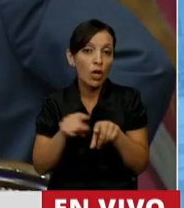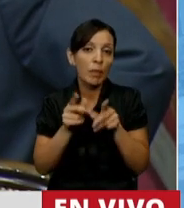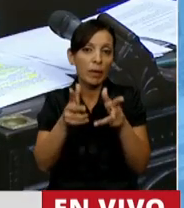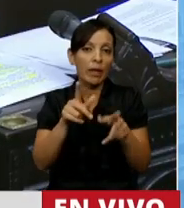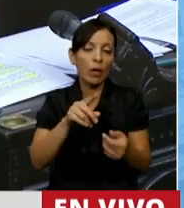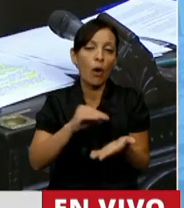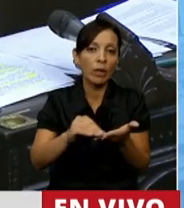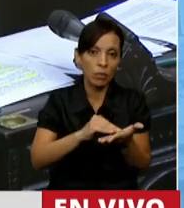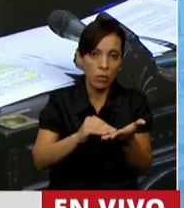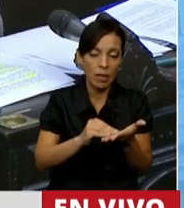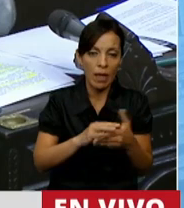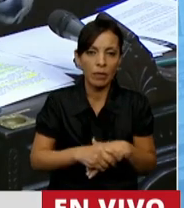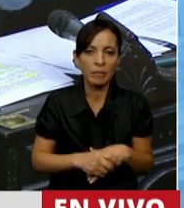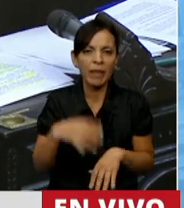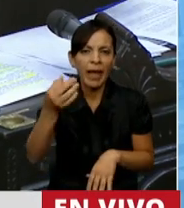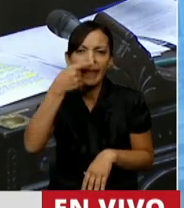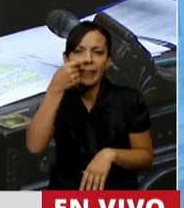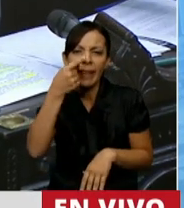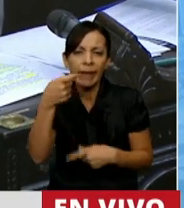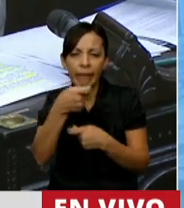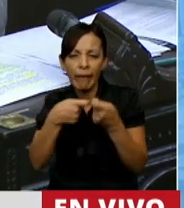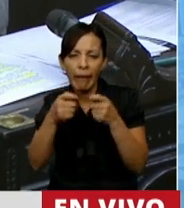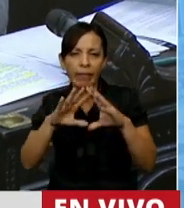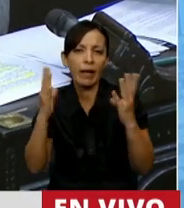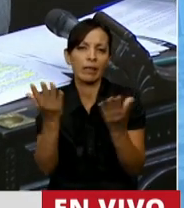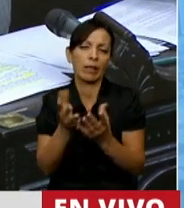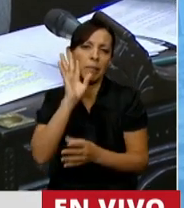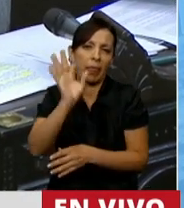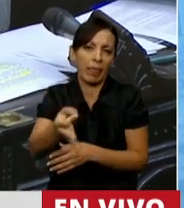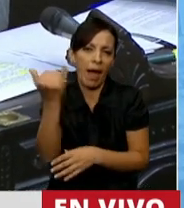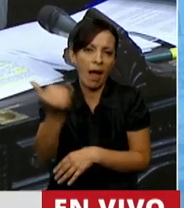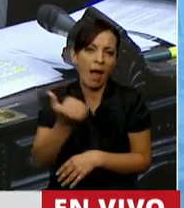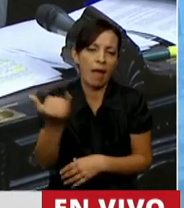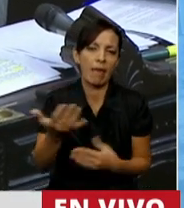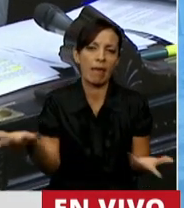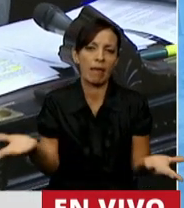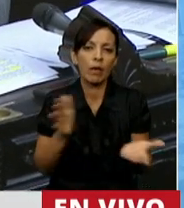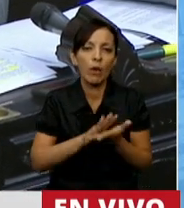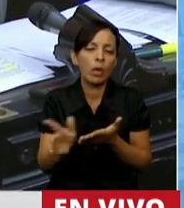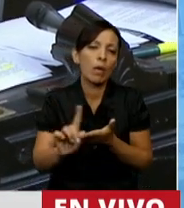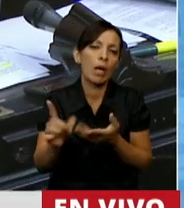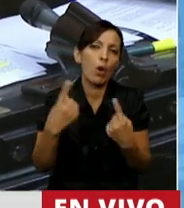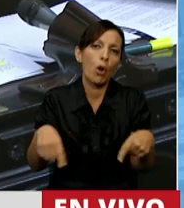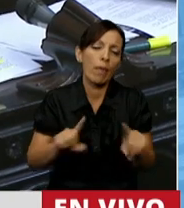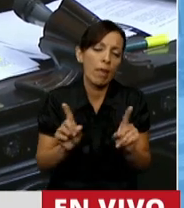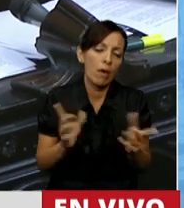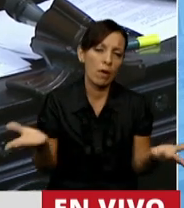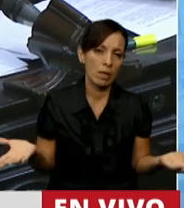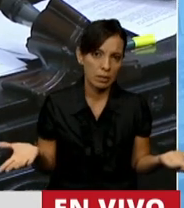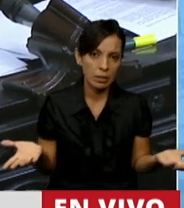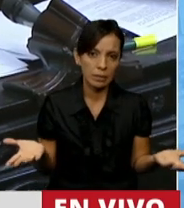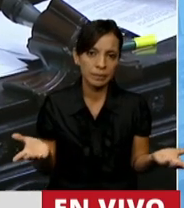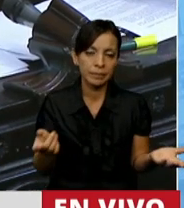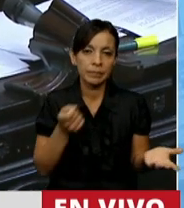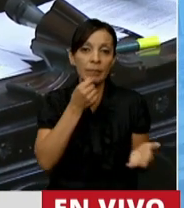pasar, acá hay intereses internacionales bien claros y definidos, no nuevos, por cierto, no nuevos, ¿no? El